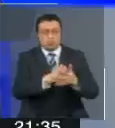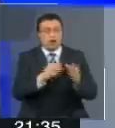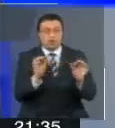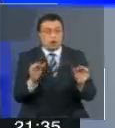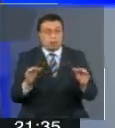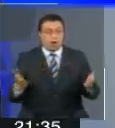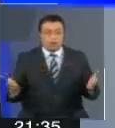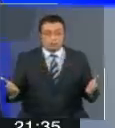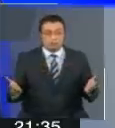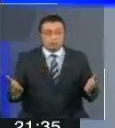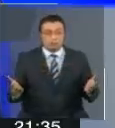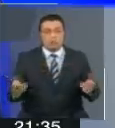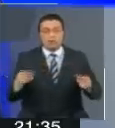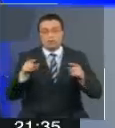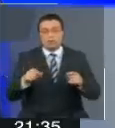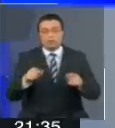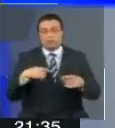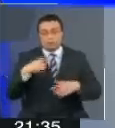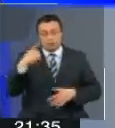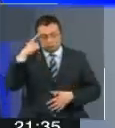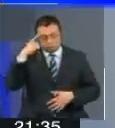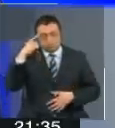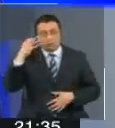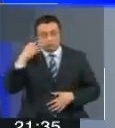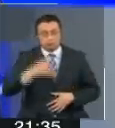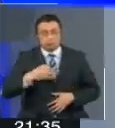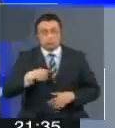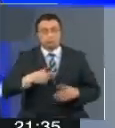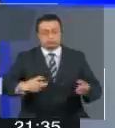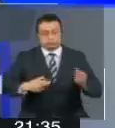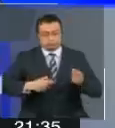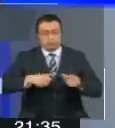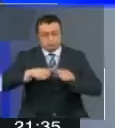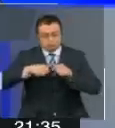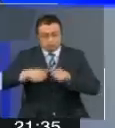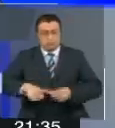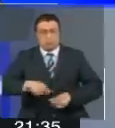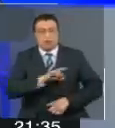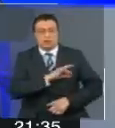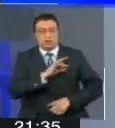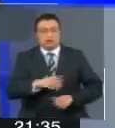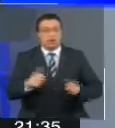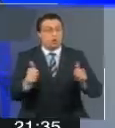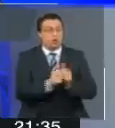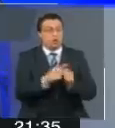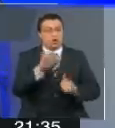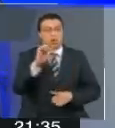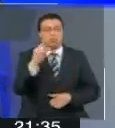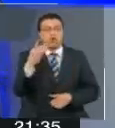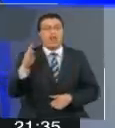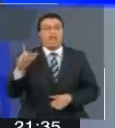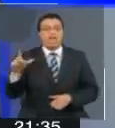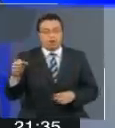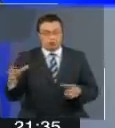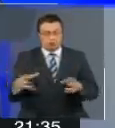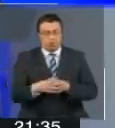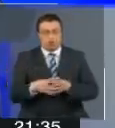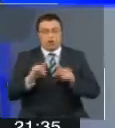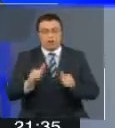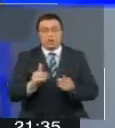normal. Tomamos la decisión de permanecer en Chile junto al pueblo y